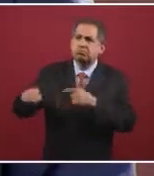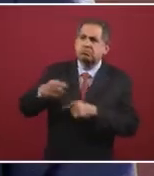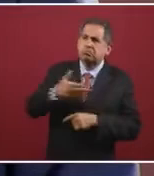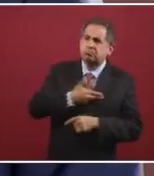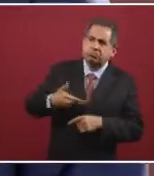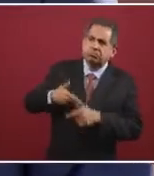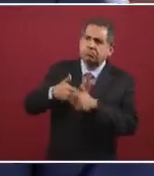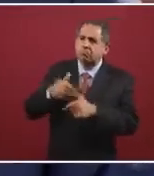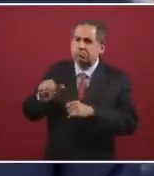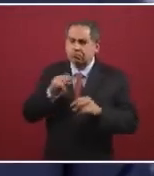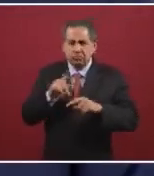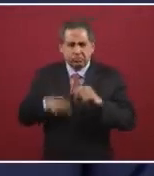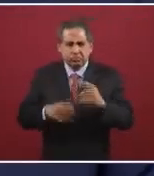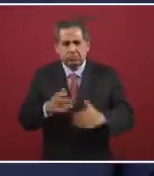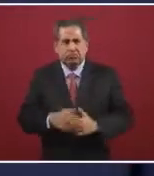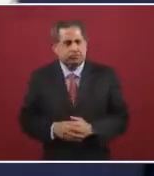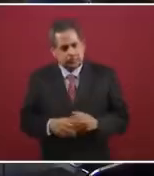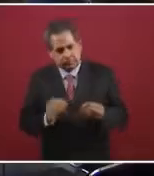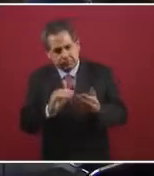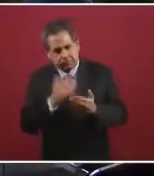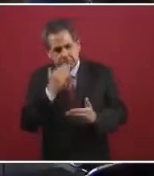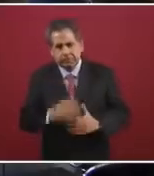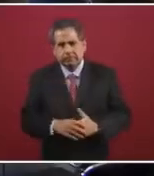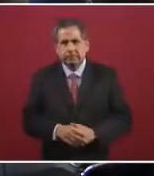presidente. Muy bien, pues